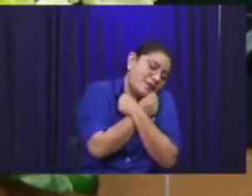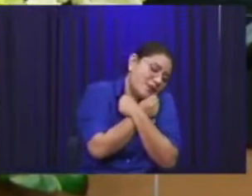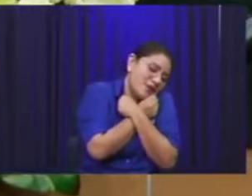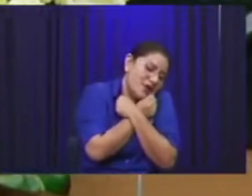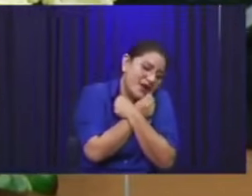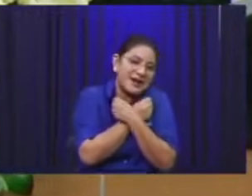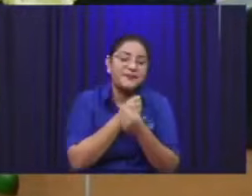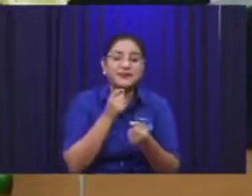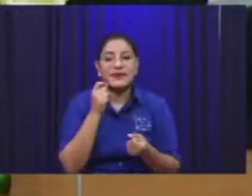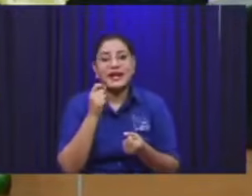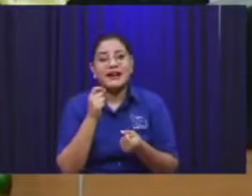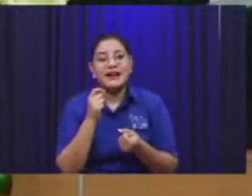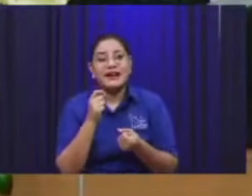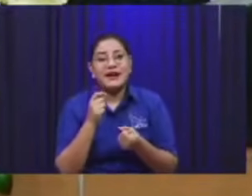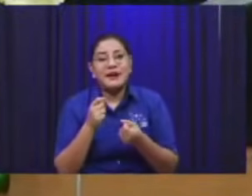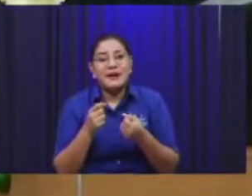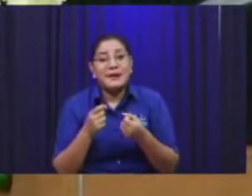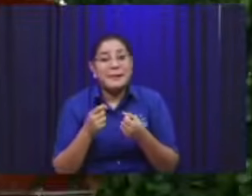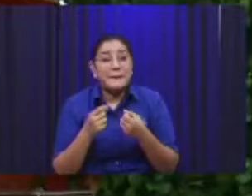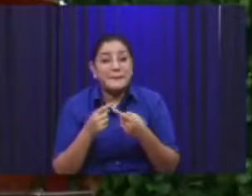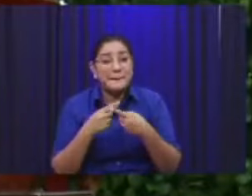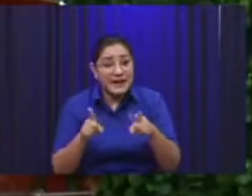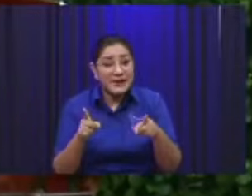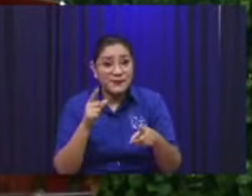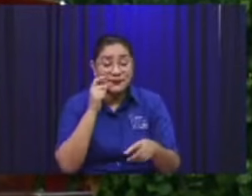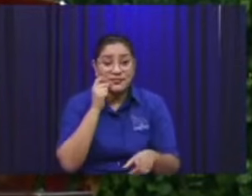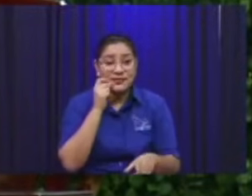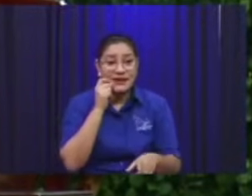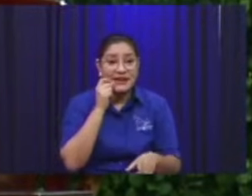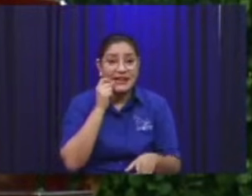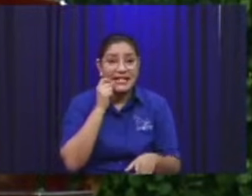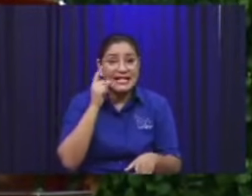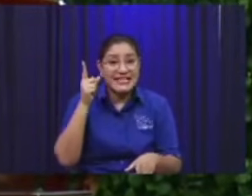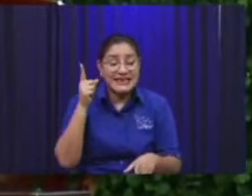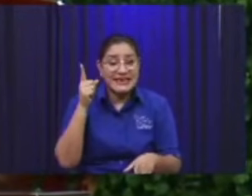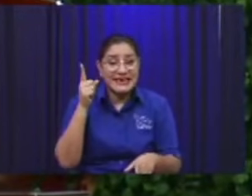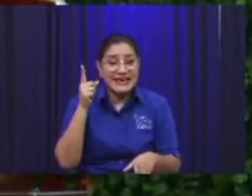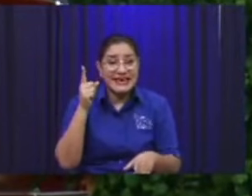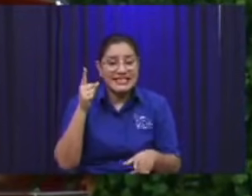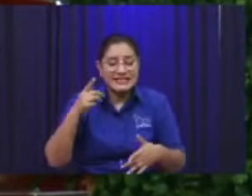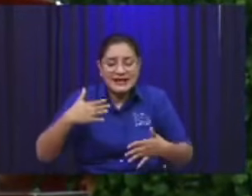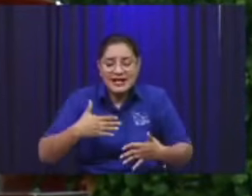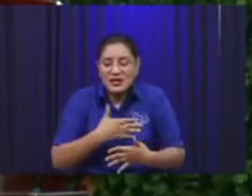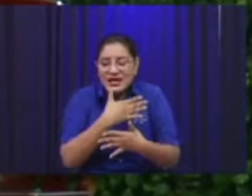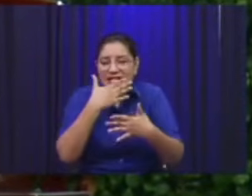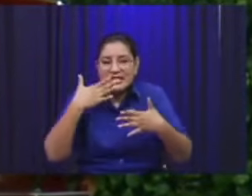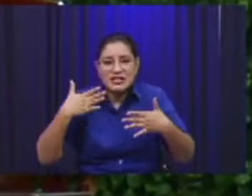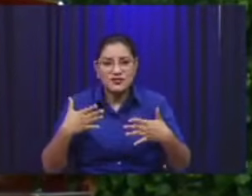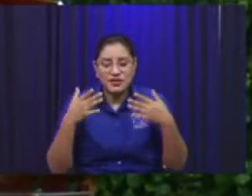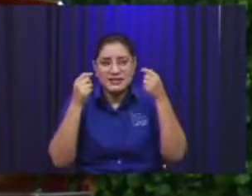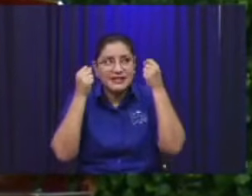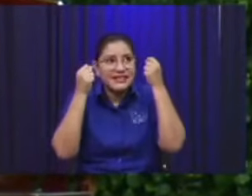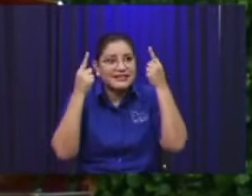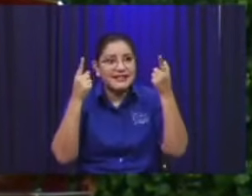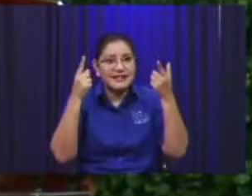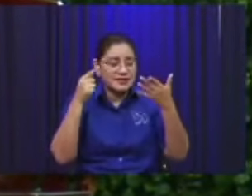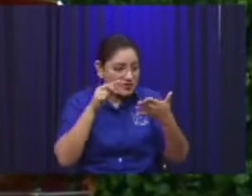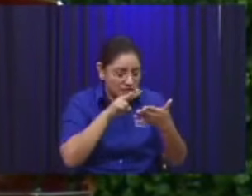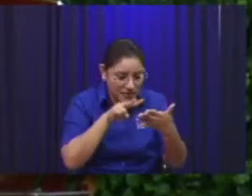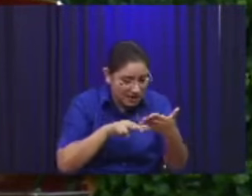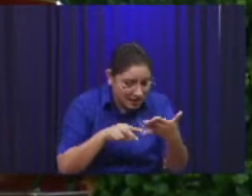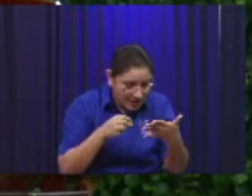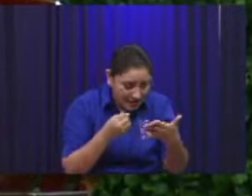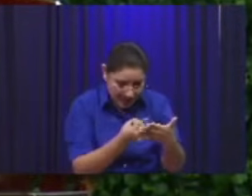sabrosas pues pero pero en el señor pero eso es una delicia uno entiende y de juegos no nunca